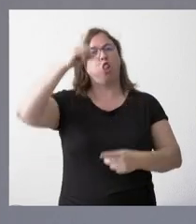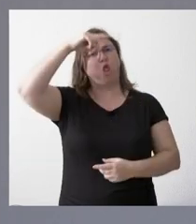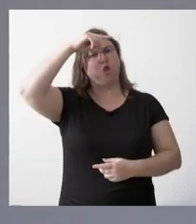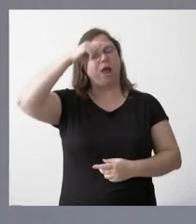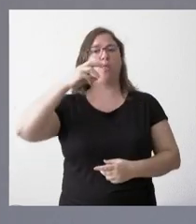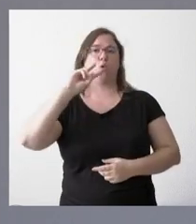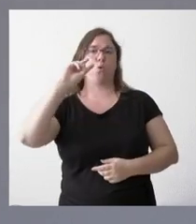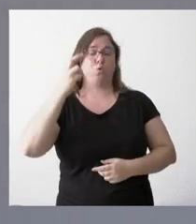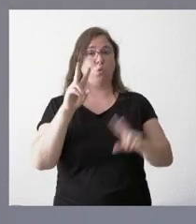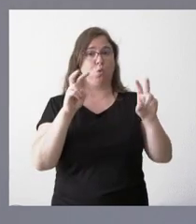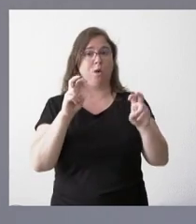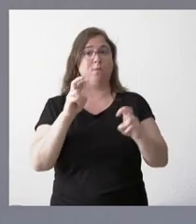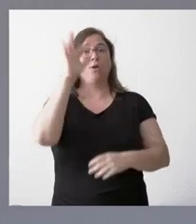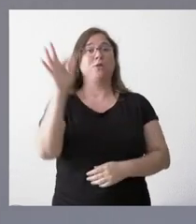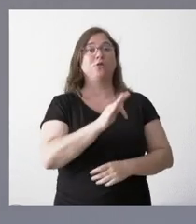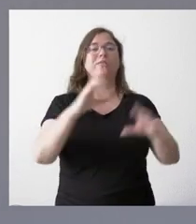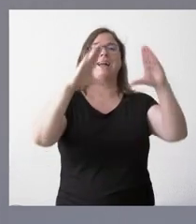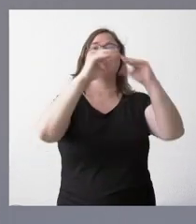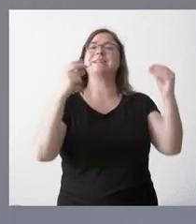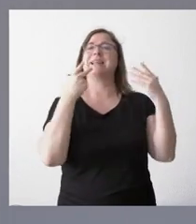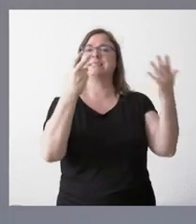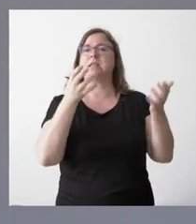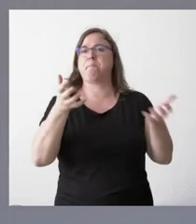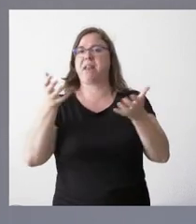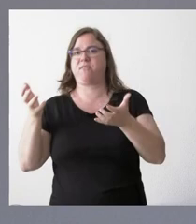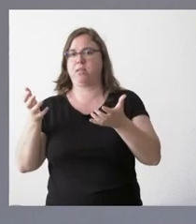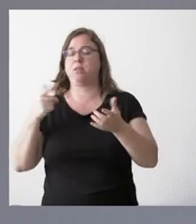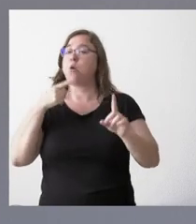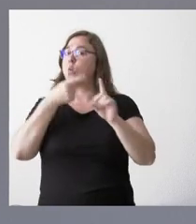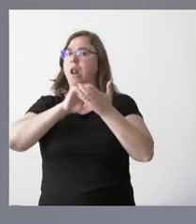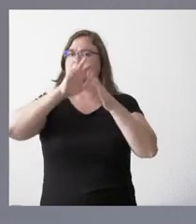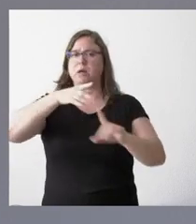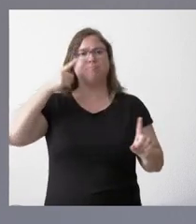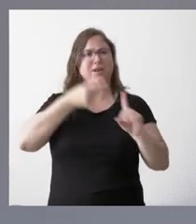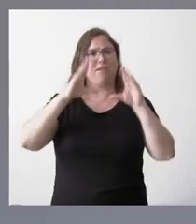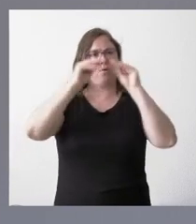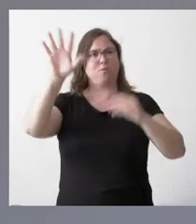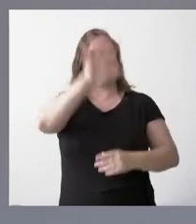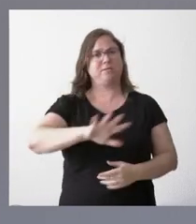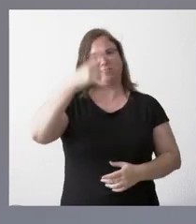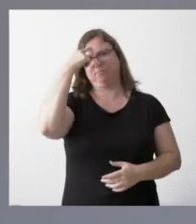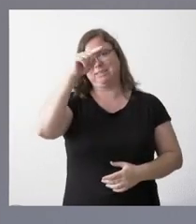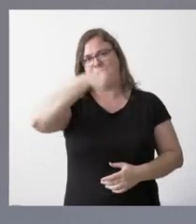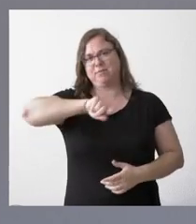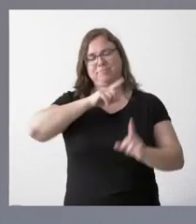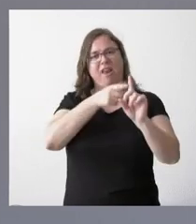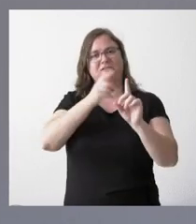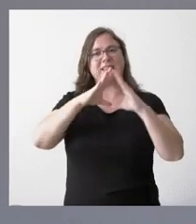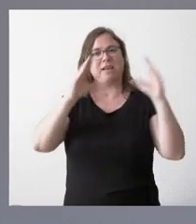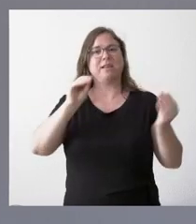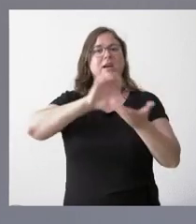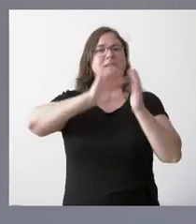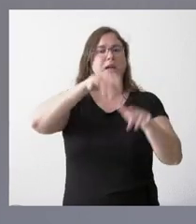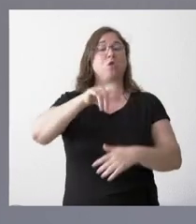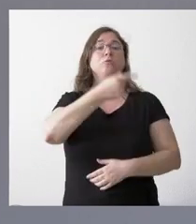cual beneficiará en total a 7 universidades. Castilla es una referencia en el ámbito universitario, como ustedes conocen, y lo que hacemos en este